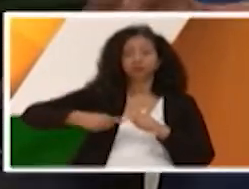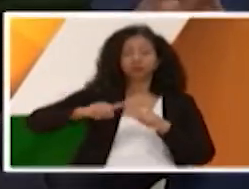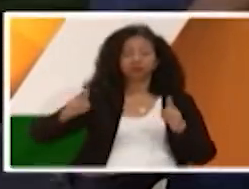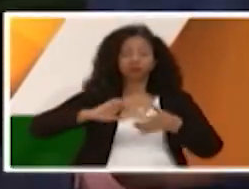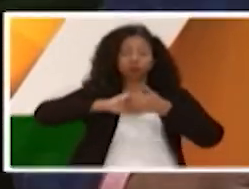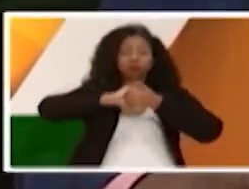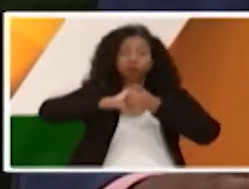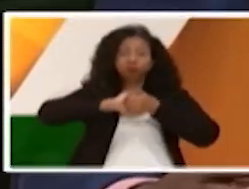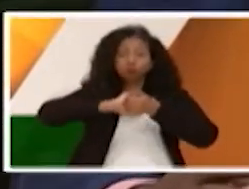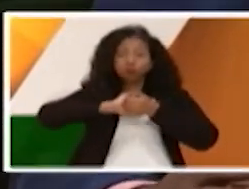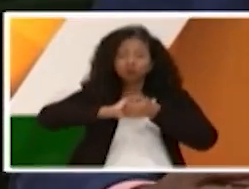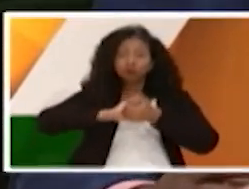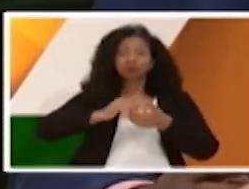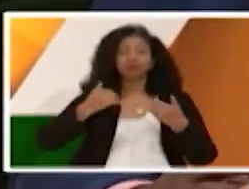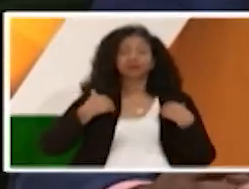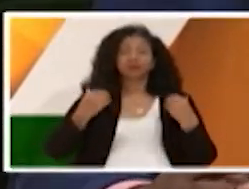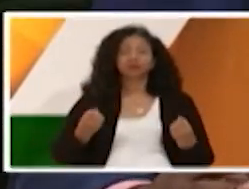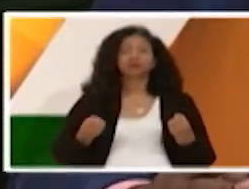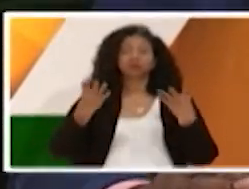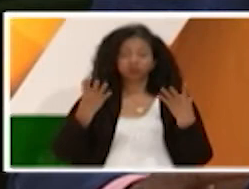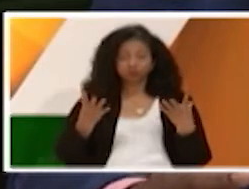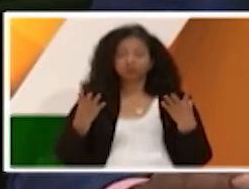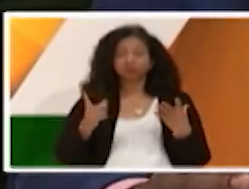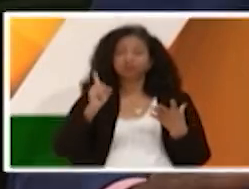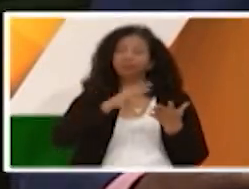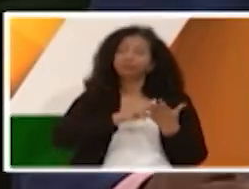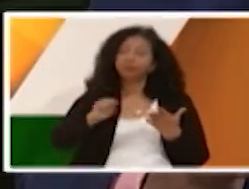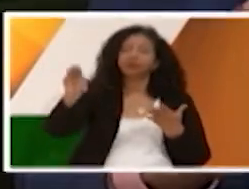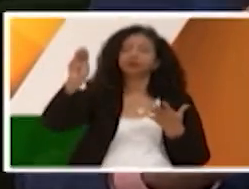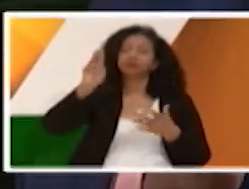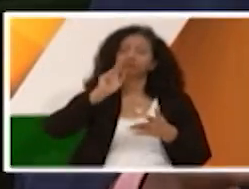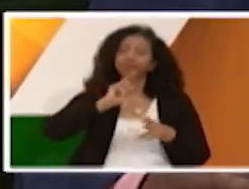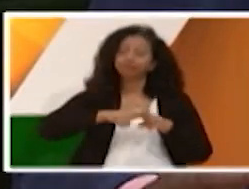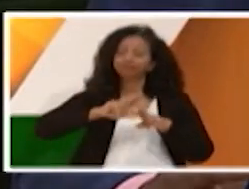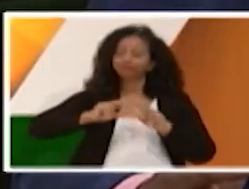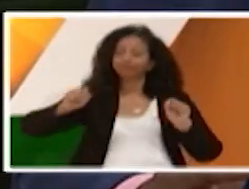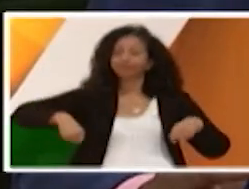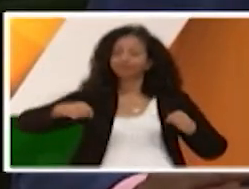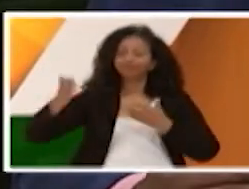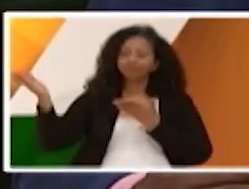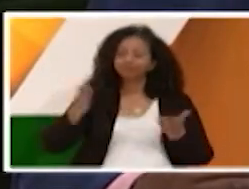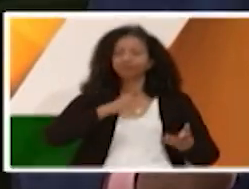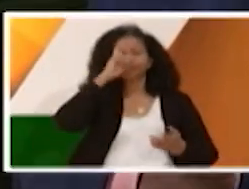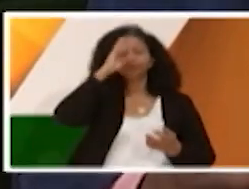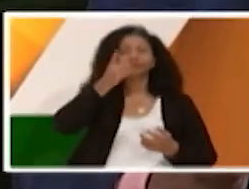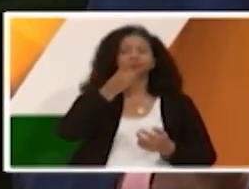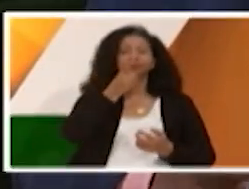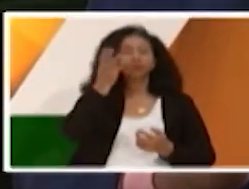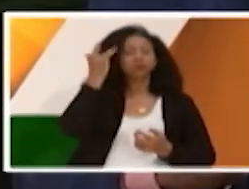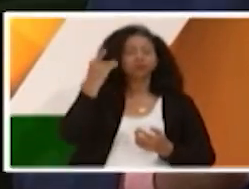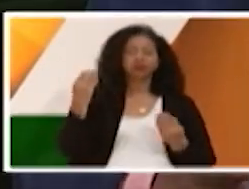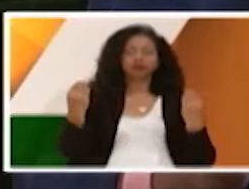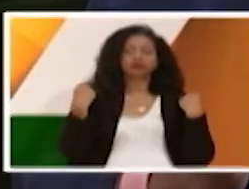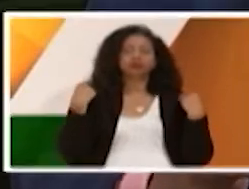cientos, miles de sillas han traído a la República Dominicana, porque en realidad hay una inclusión de que el deporte no